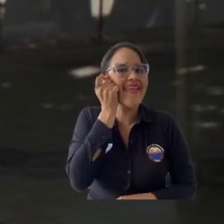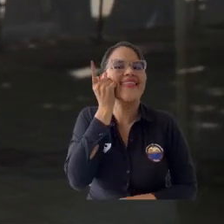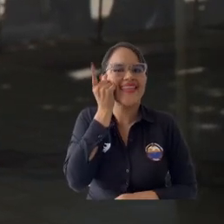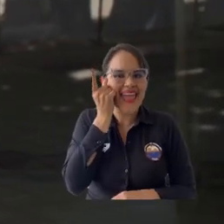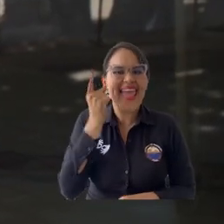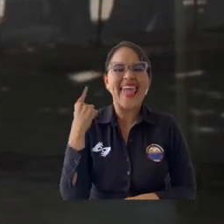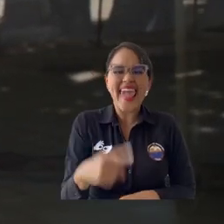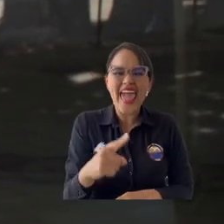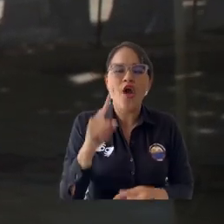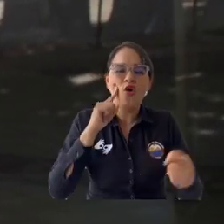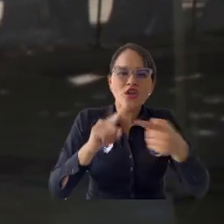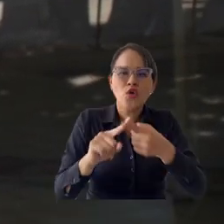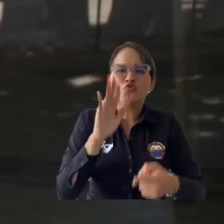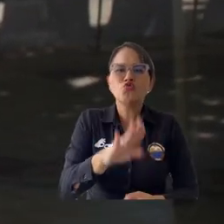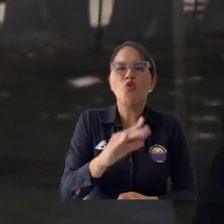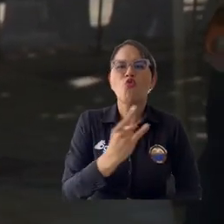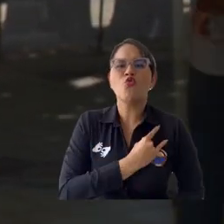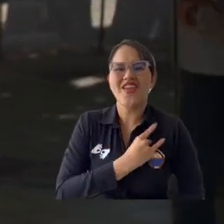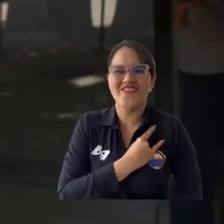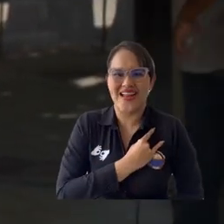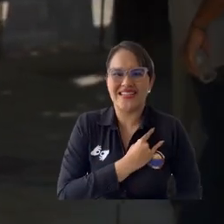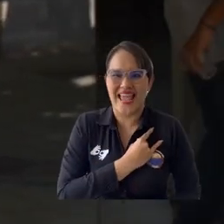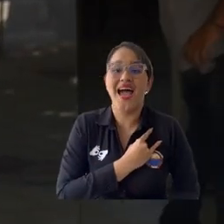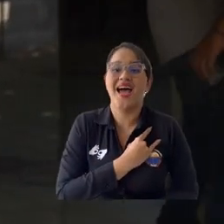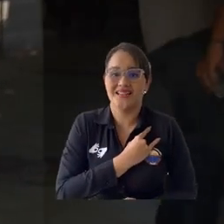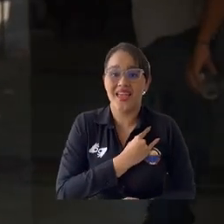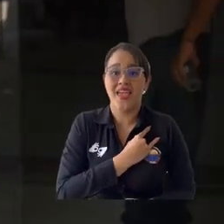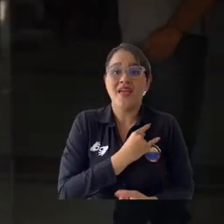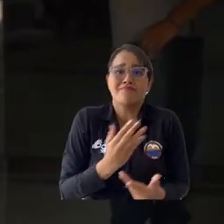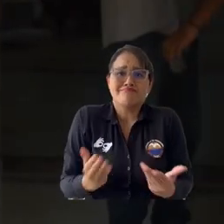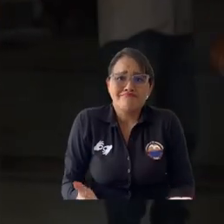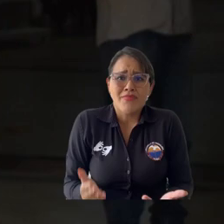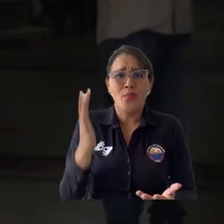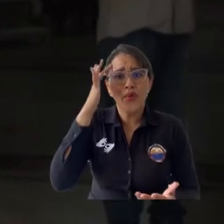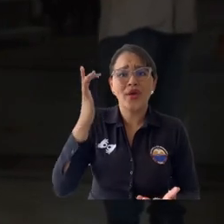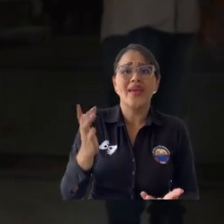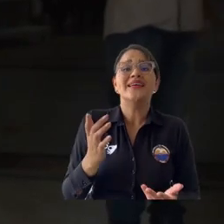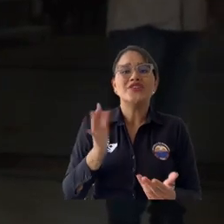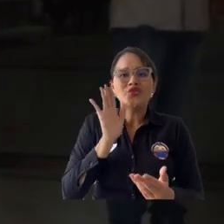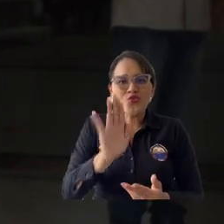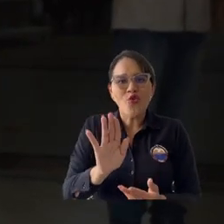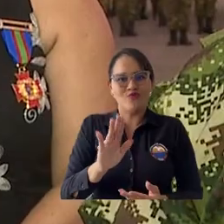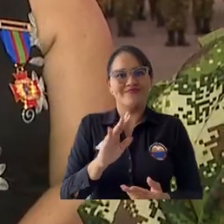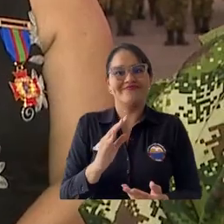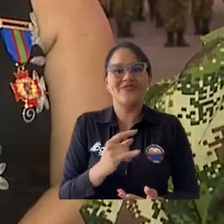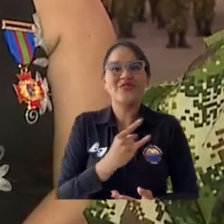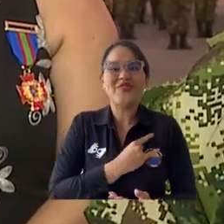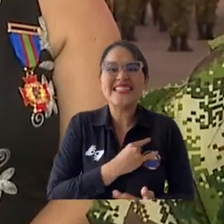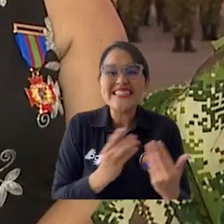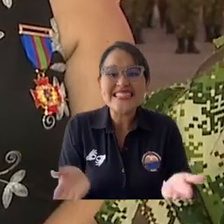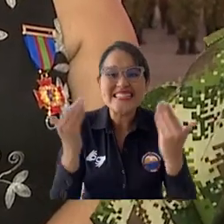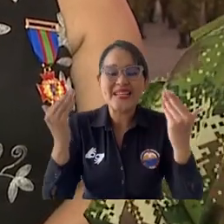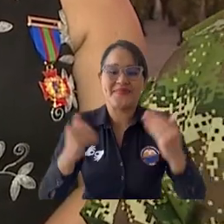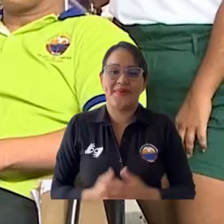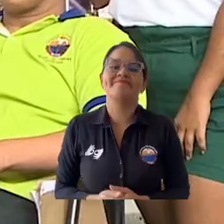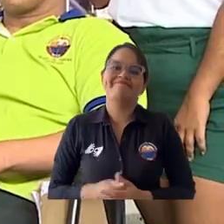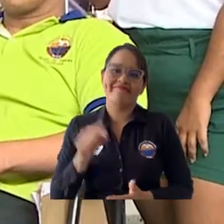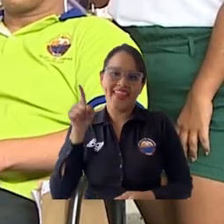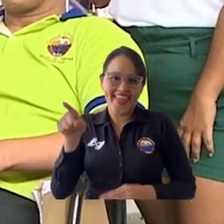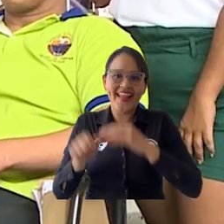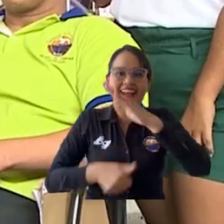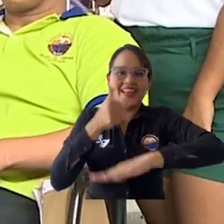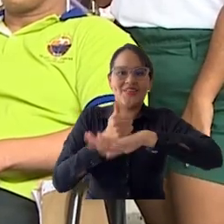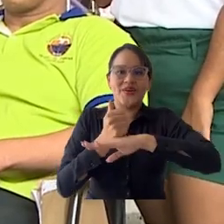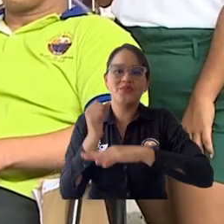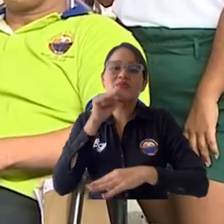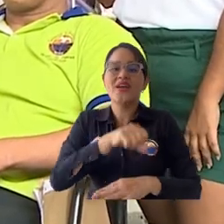ha entendido cuál es la función de la universidad, que la universidad debía trasladarse al territorio. Como rector de Unimagdalena, Pablo